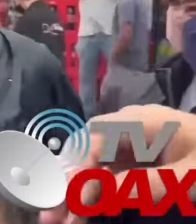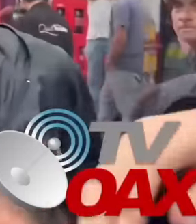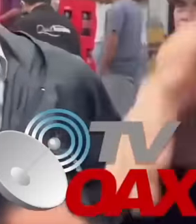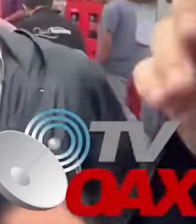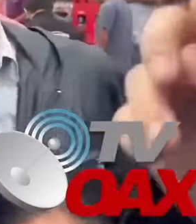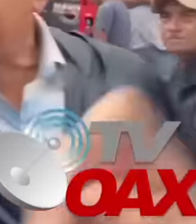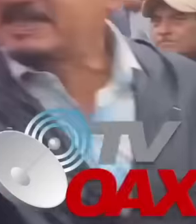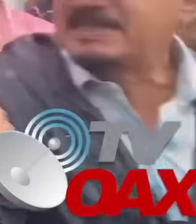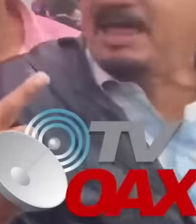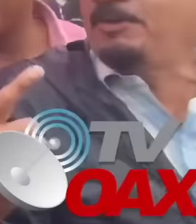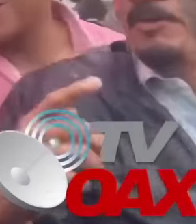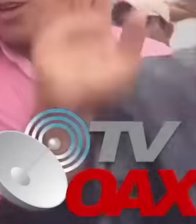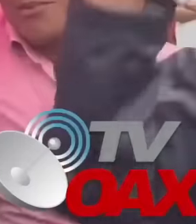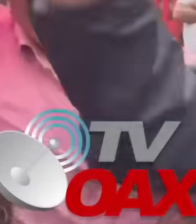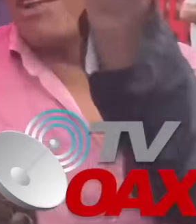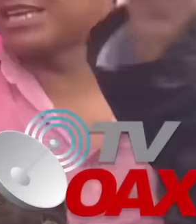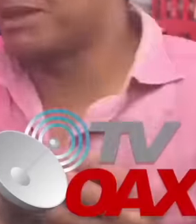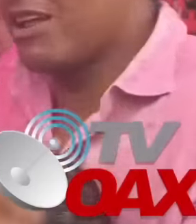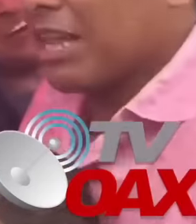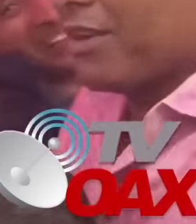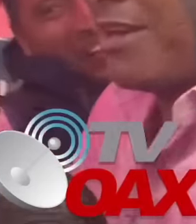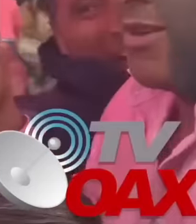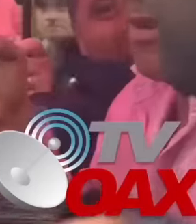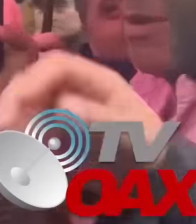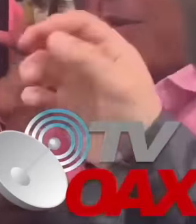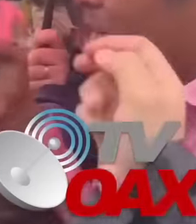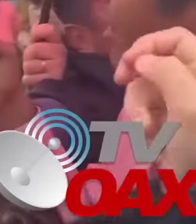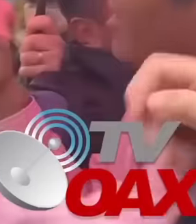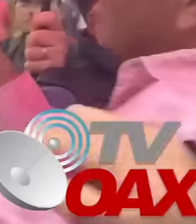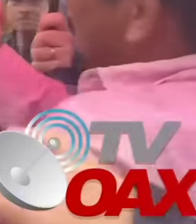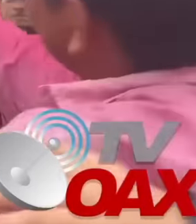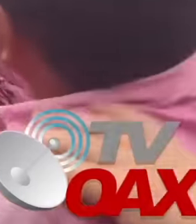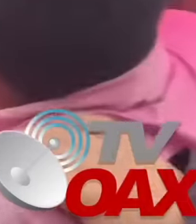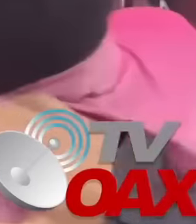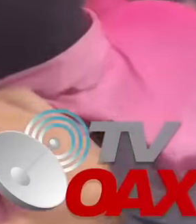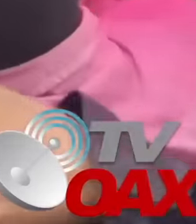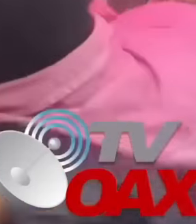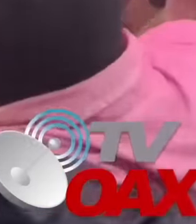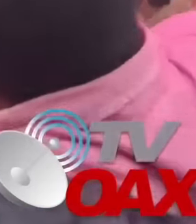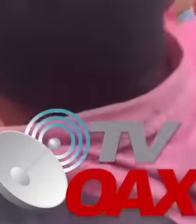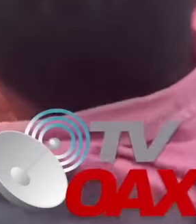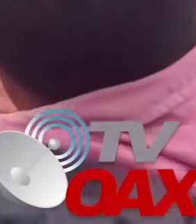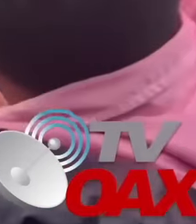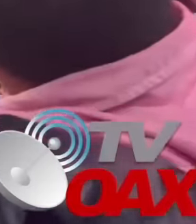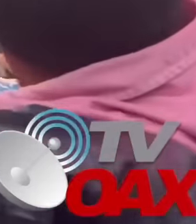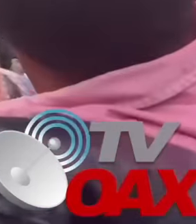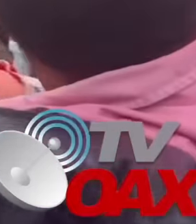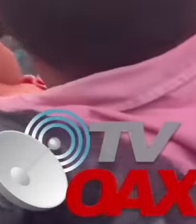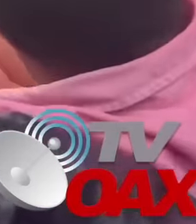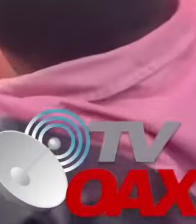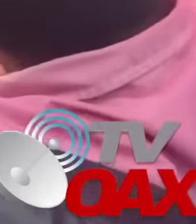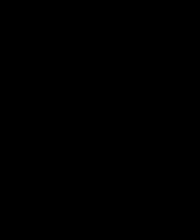Europeos, me siento representado. Presidente, que Dios te bendiga, lo queremos, señor presidente.